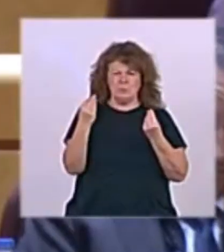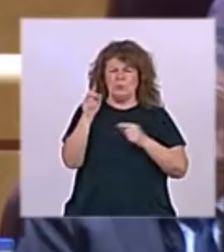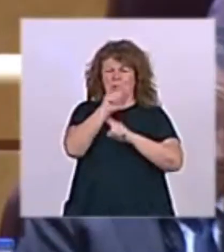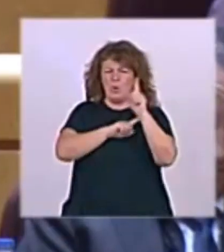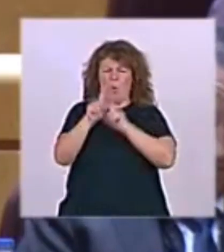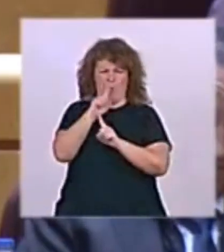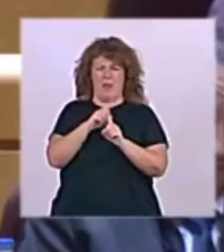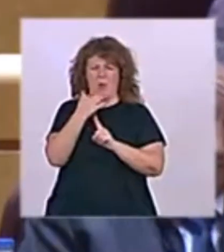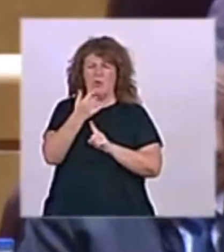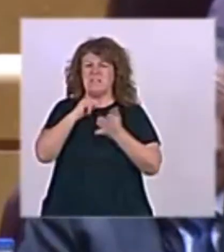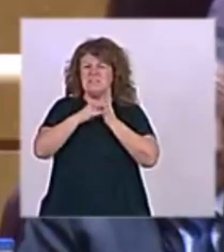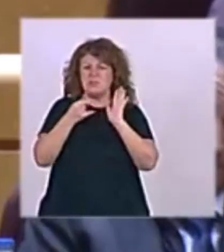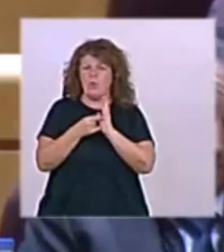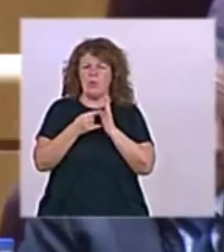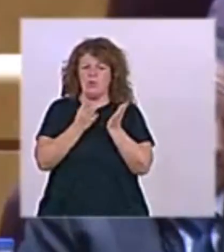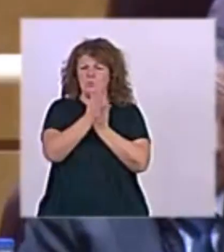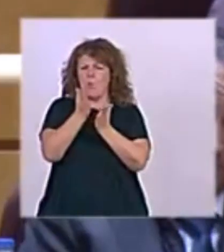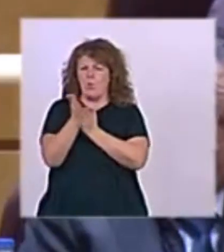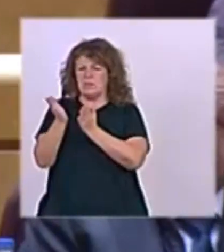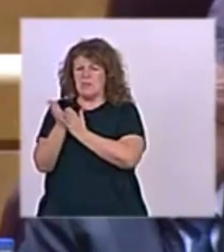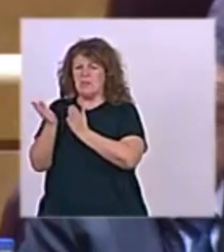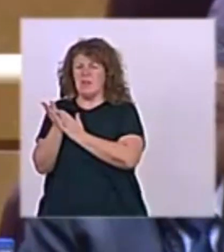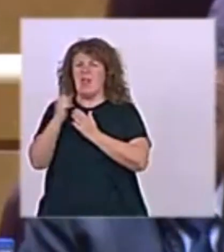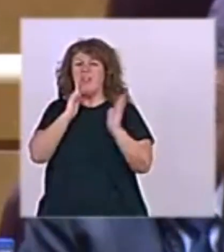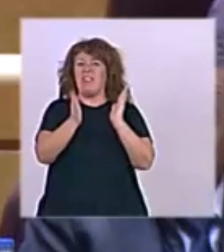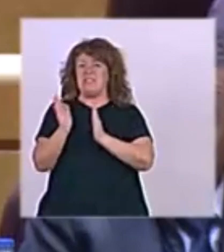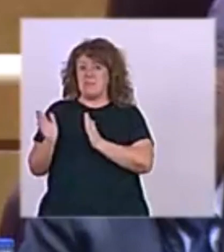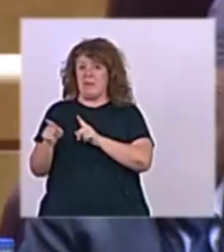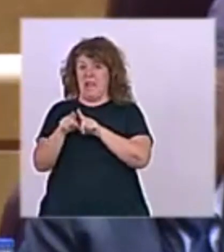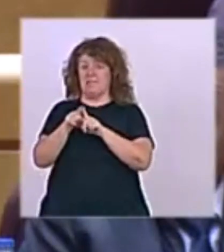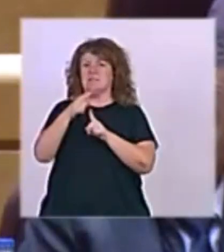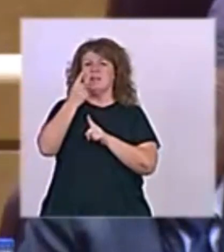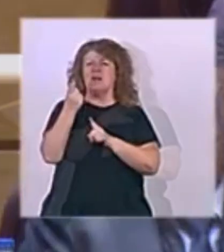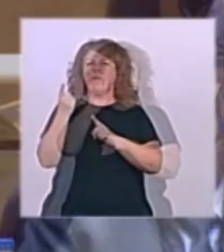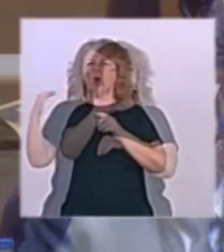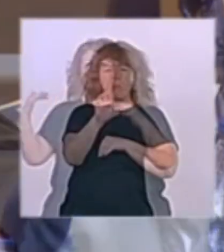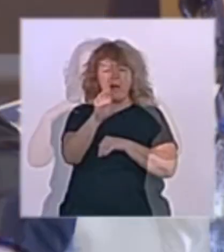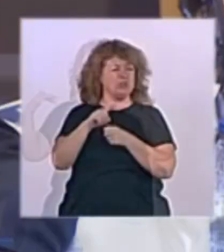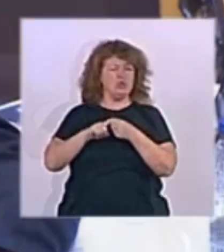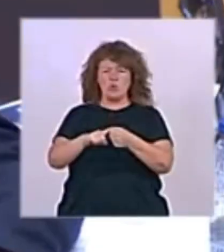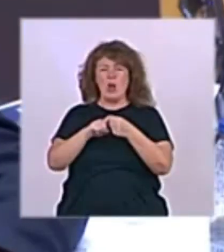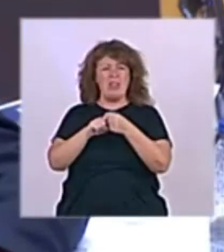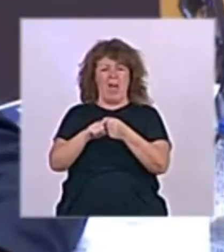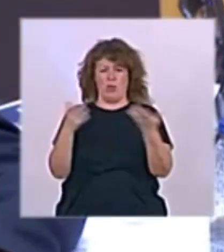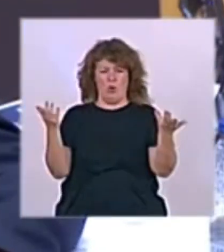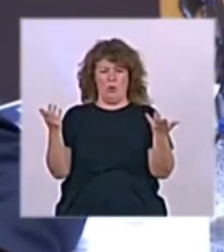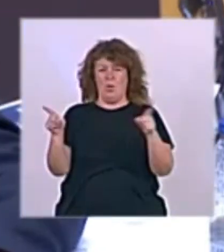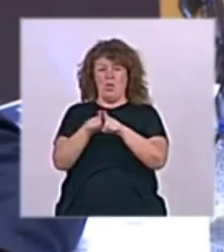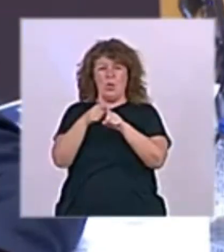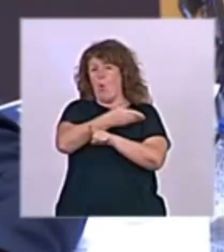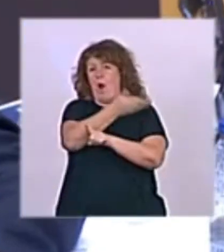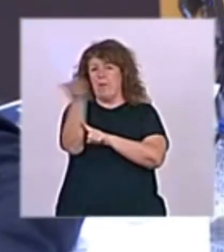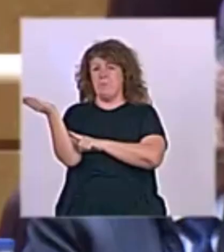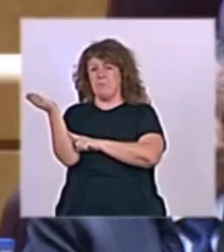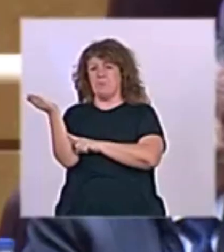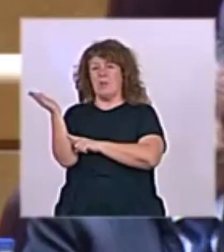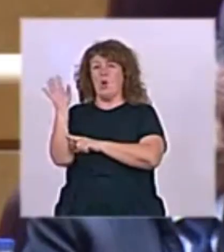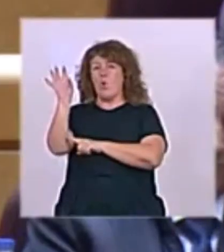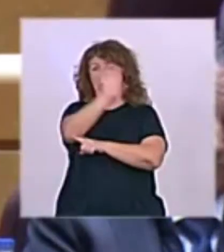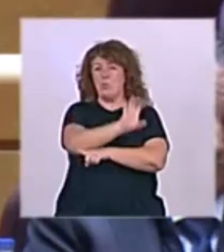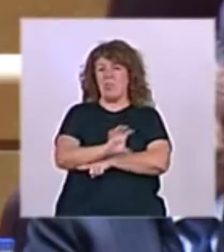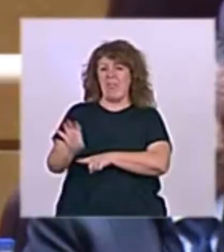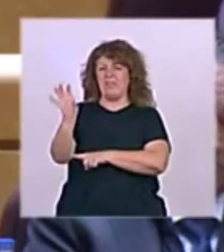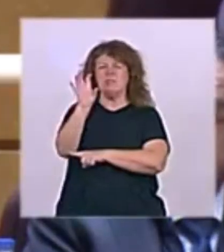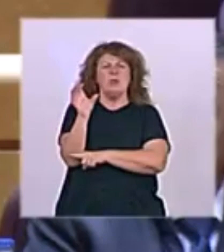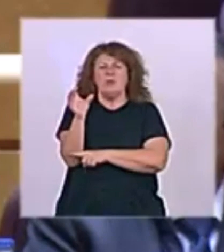varios ministerios Sin duda Pero con la implicación Del conjunto De las administraciones Públicas ¿Por qué no explica Cuáles son los criterios De asignación?